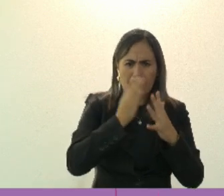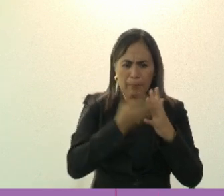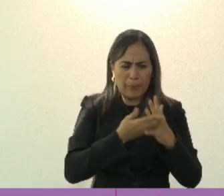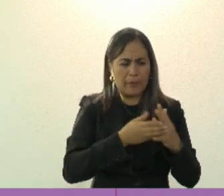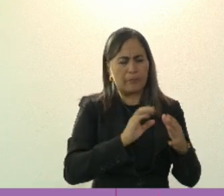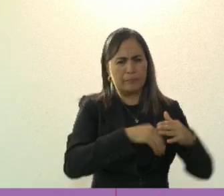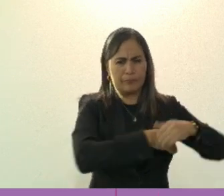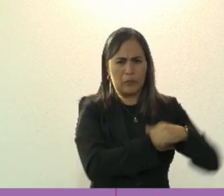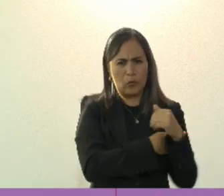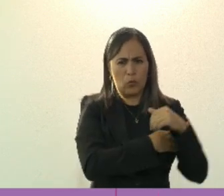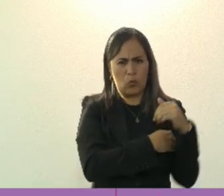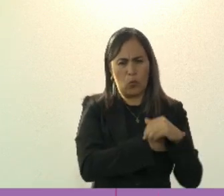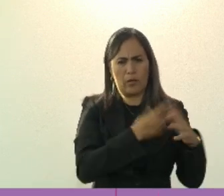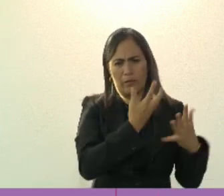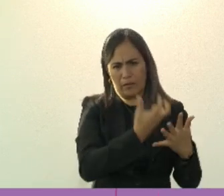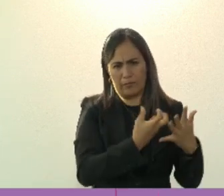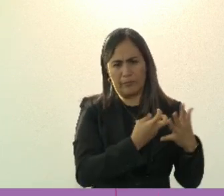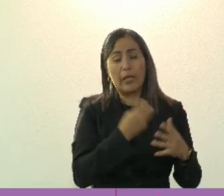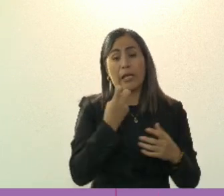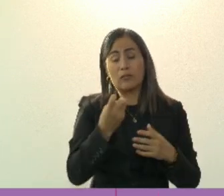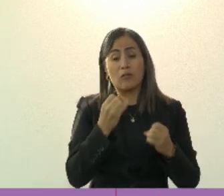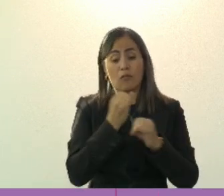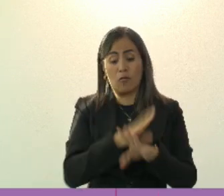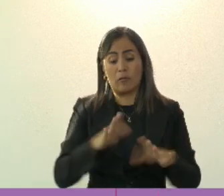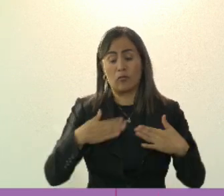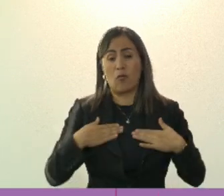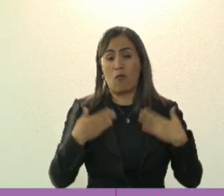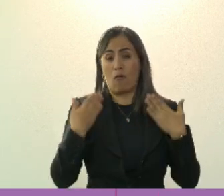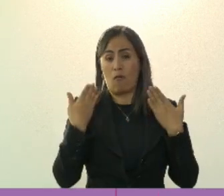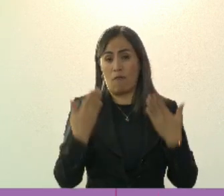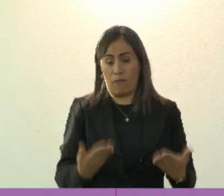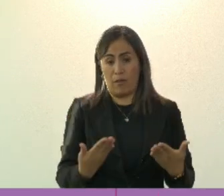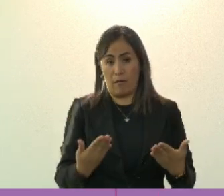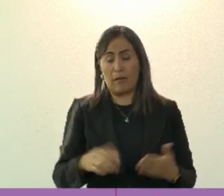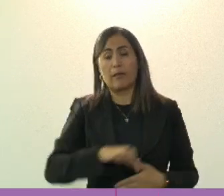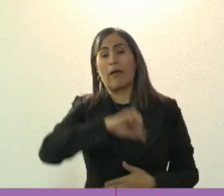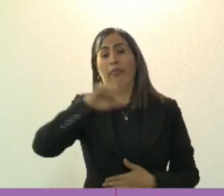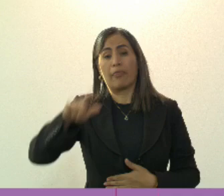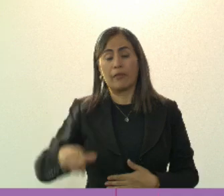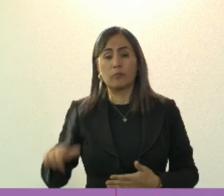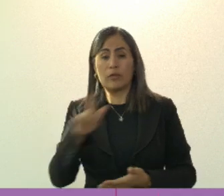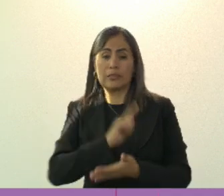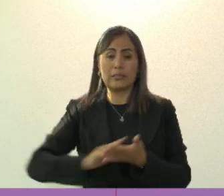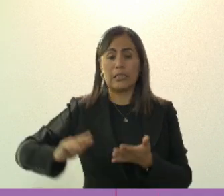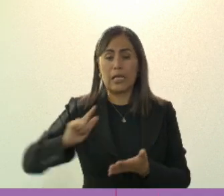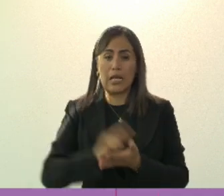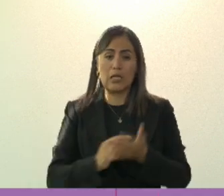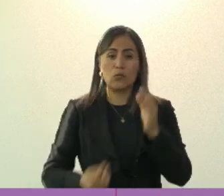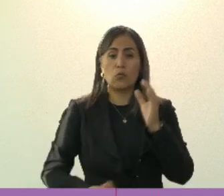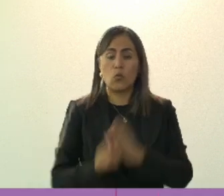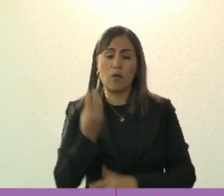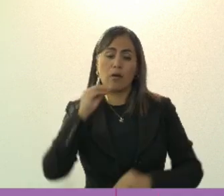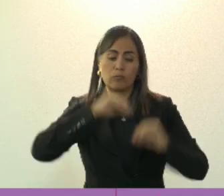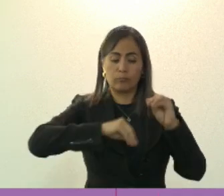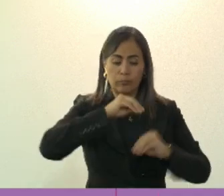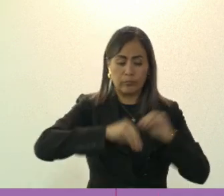de esa manera podrían tener información confiable para poder producir política pública y se les facilite su